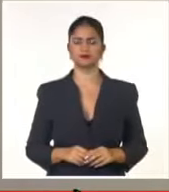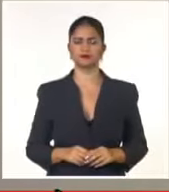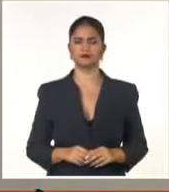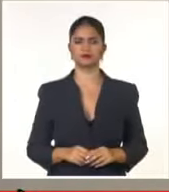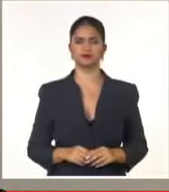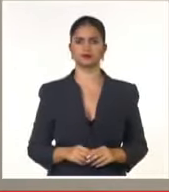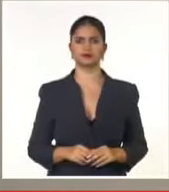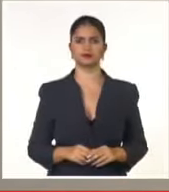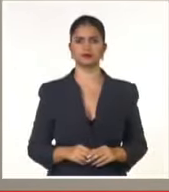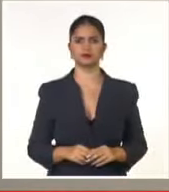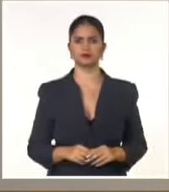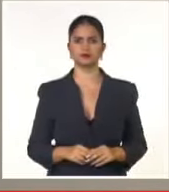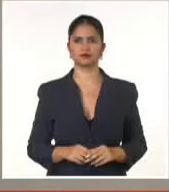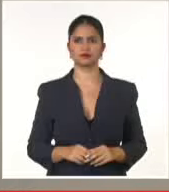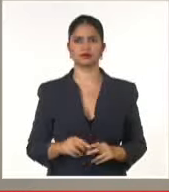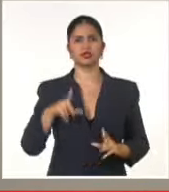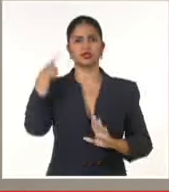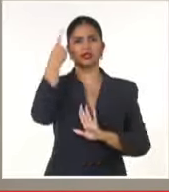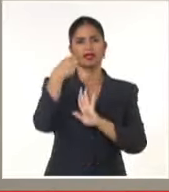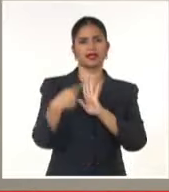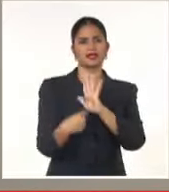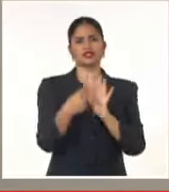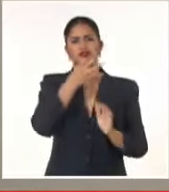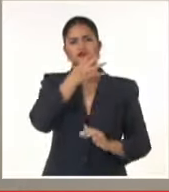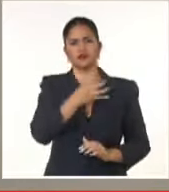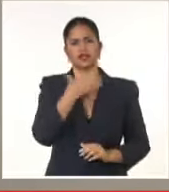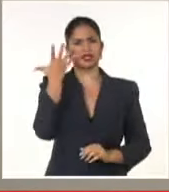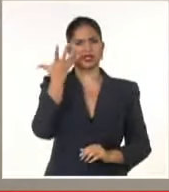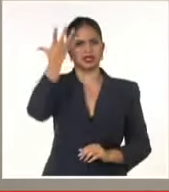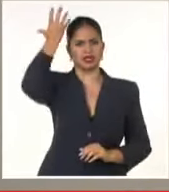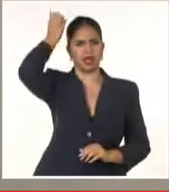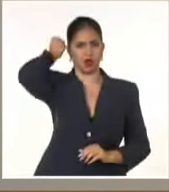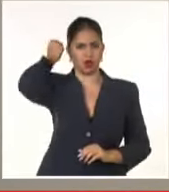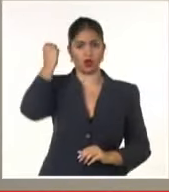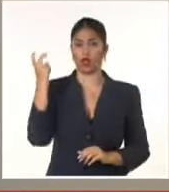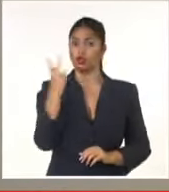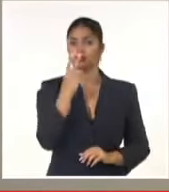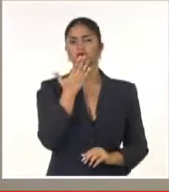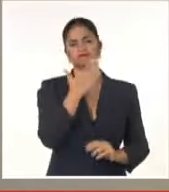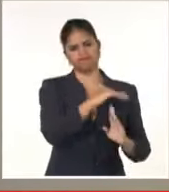por las características de Fidel y Raúl, y el mismo Che, que fueron los que